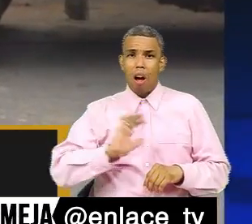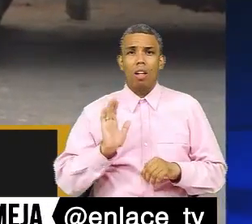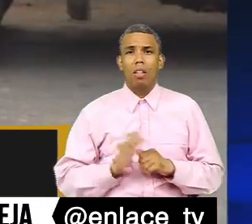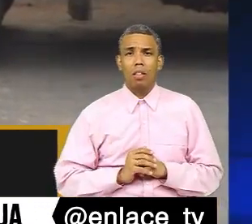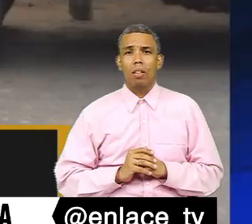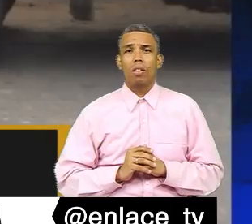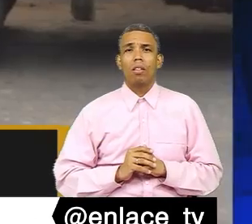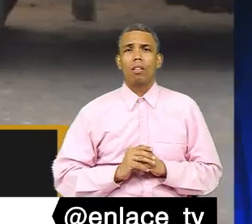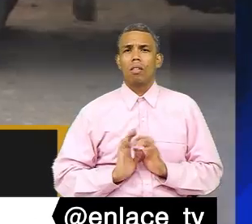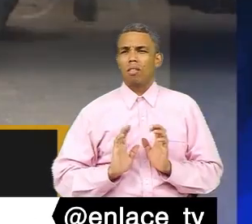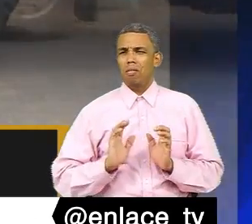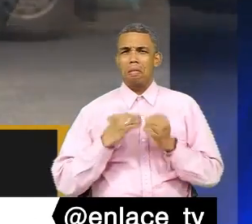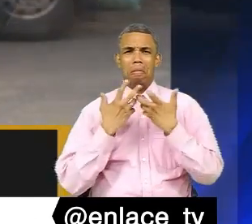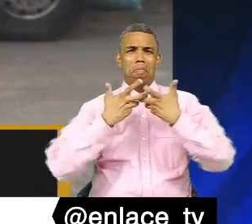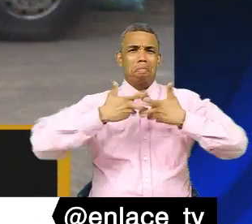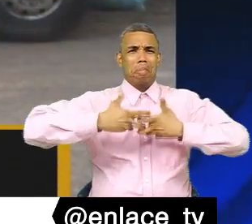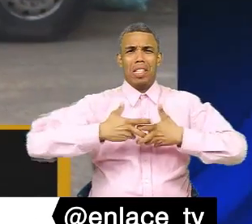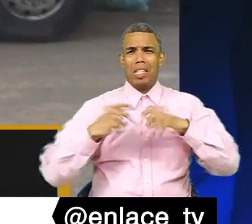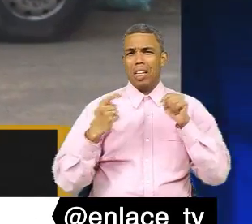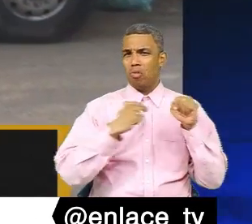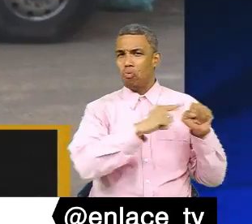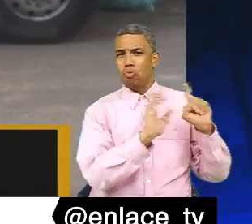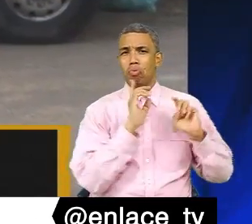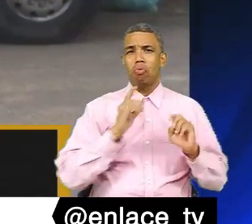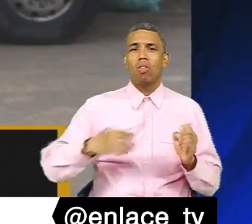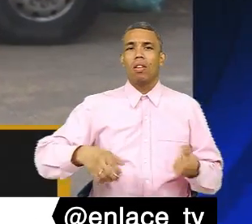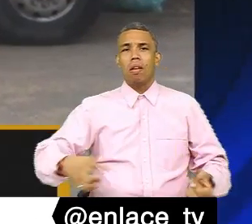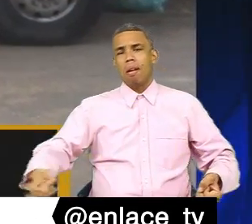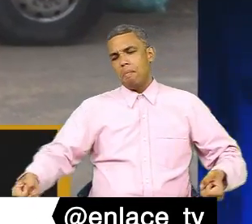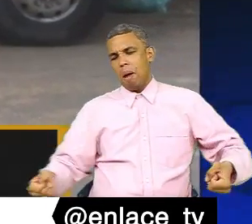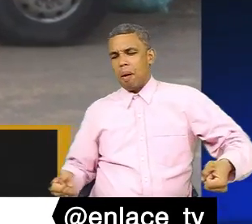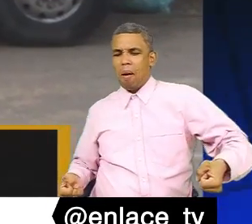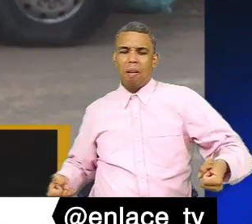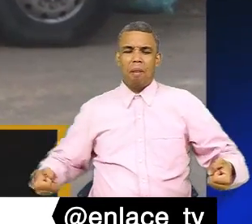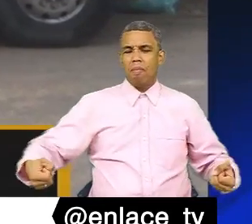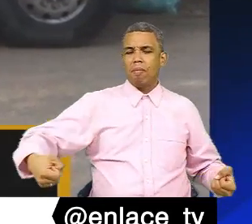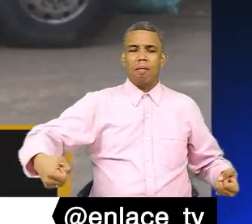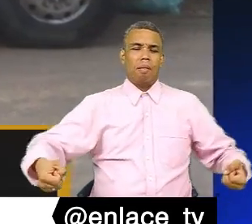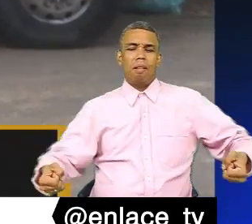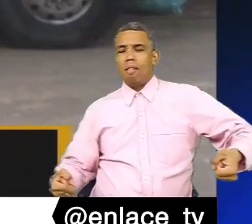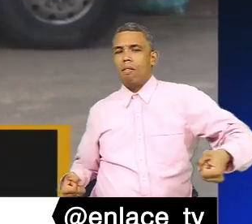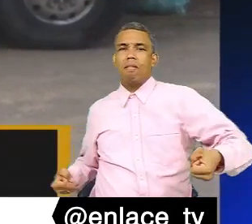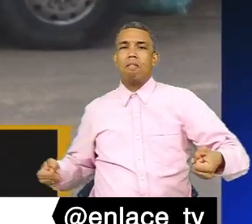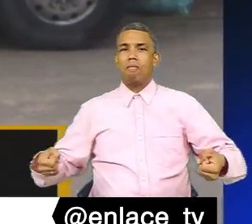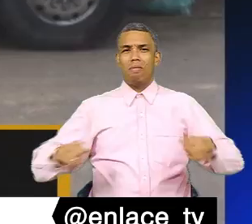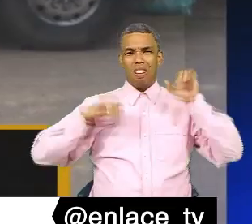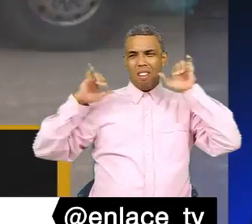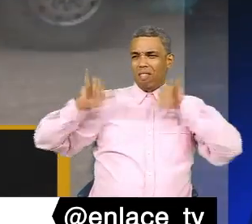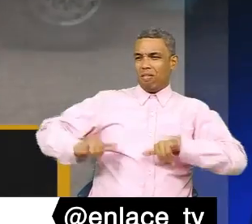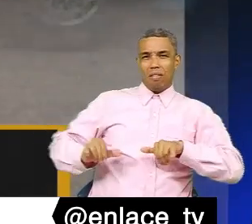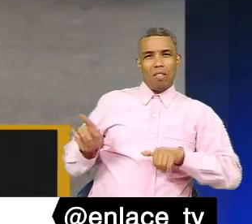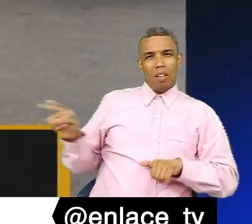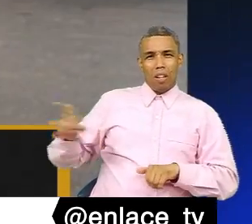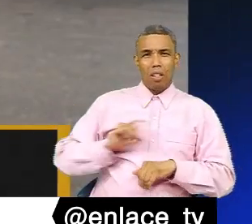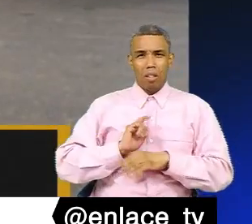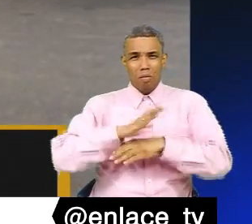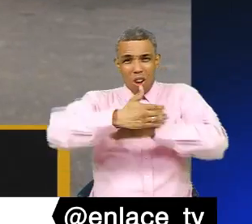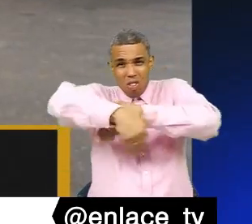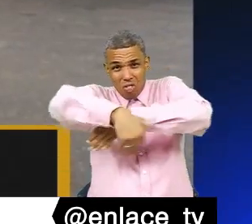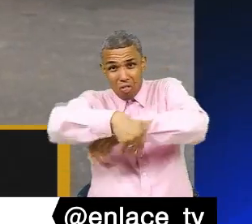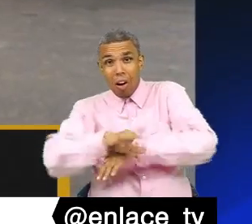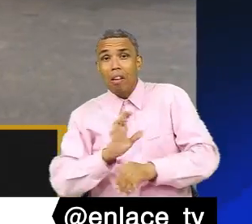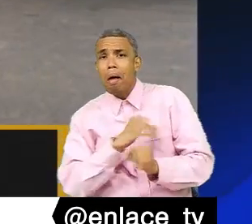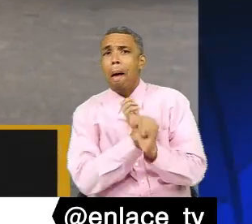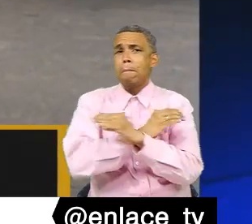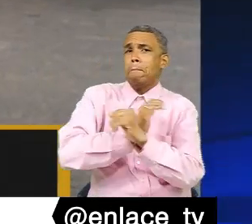opera en plena zona residencial. Denuncian el parqueo constante de este tipo de vehículos, como los que se observa en la imagen, que ya tienen las vías